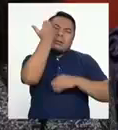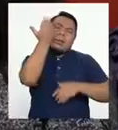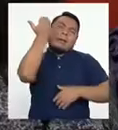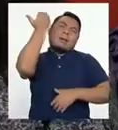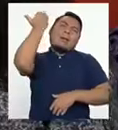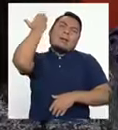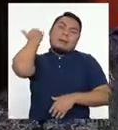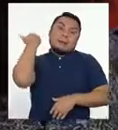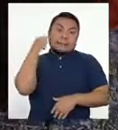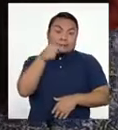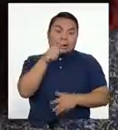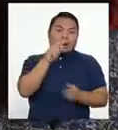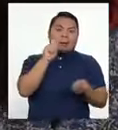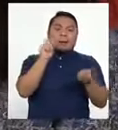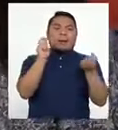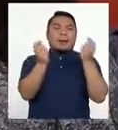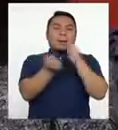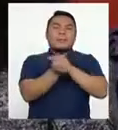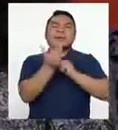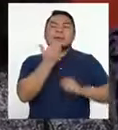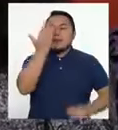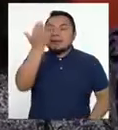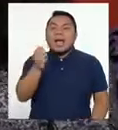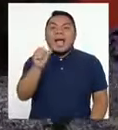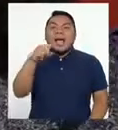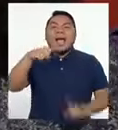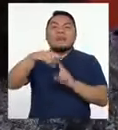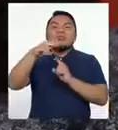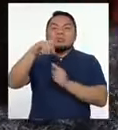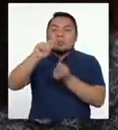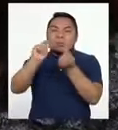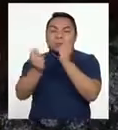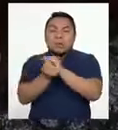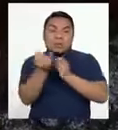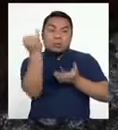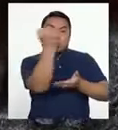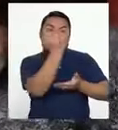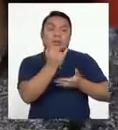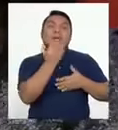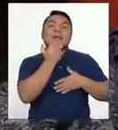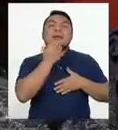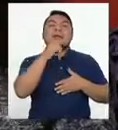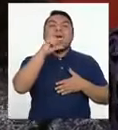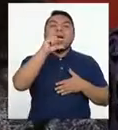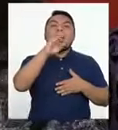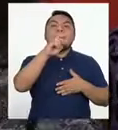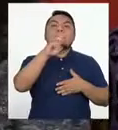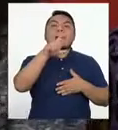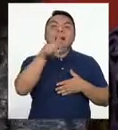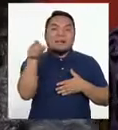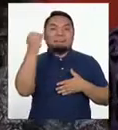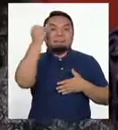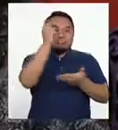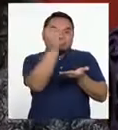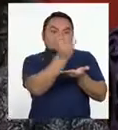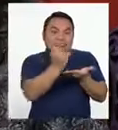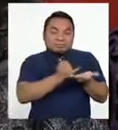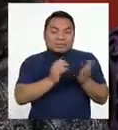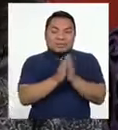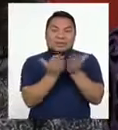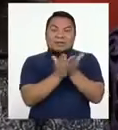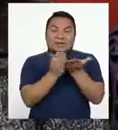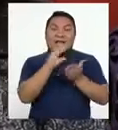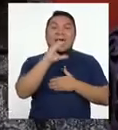esta adaptación está hecha por Antonio Rubio y las ilustraciones son de Gabriel Pacheco, del